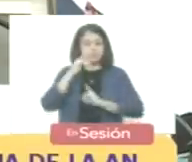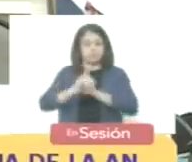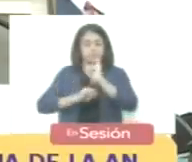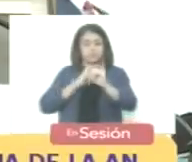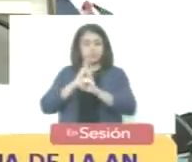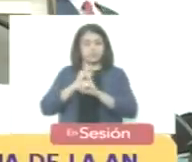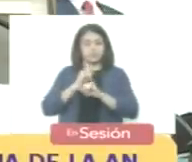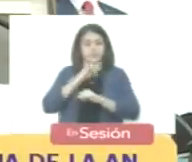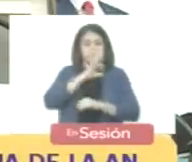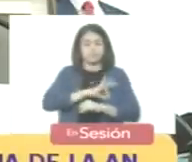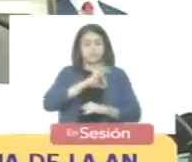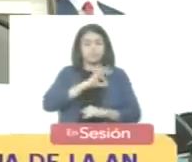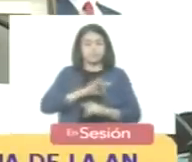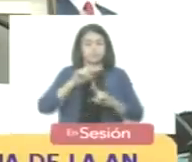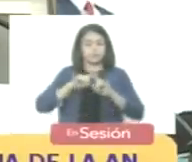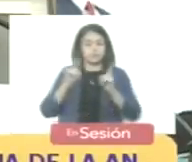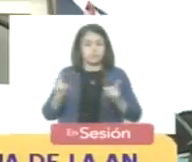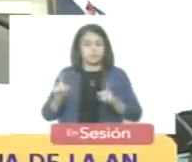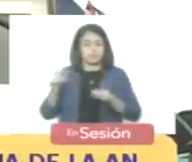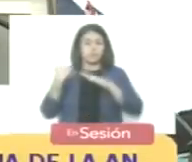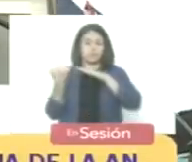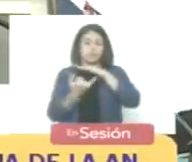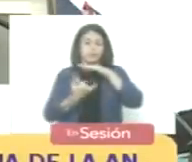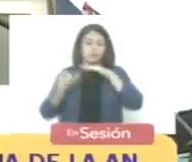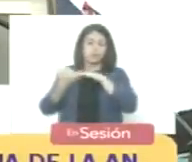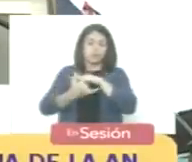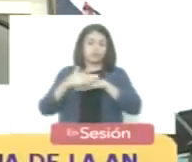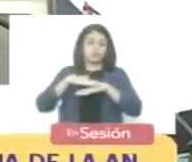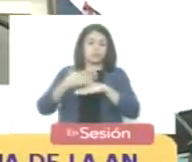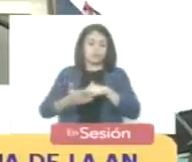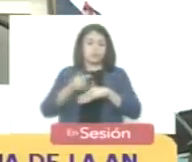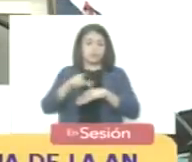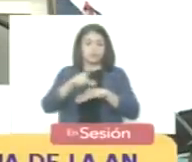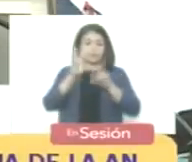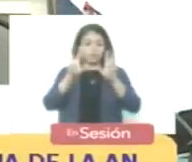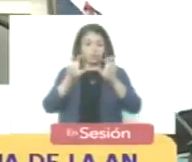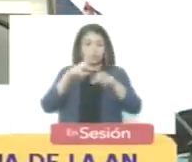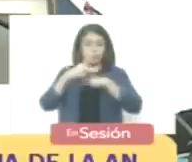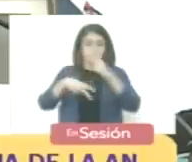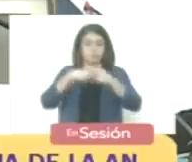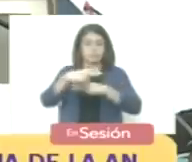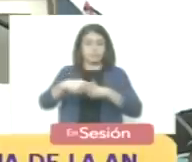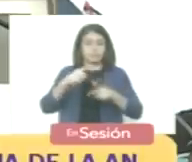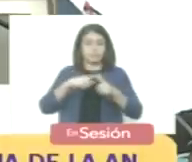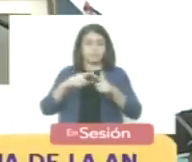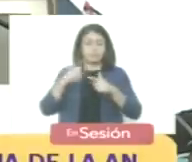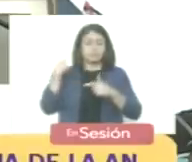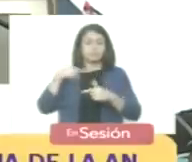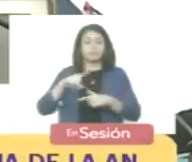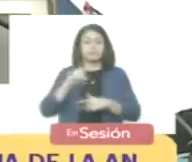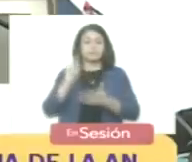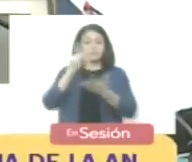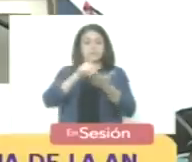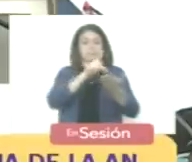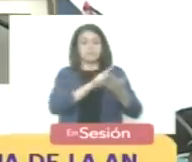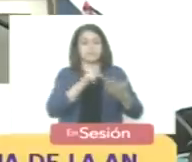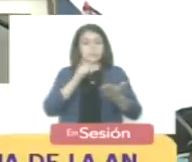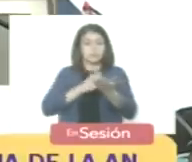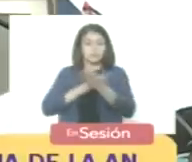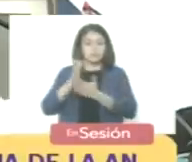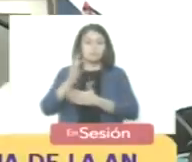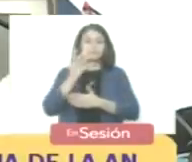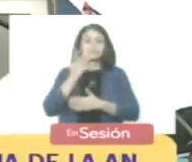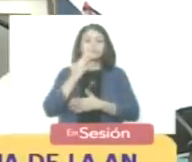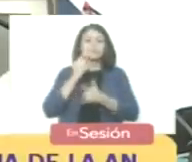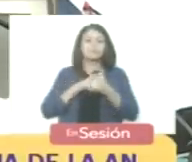internacional, social e institucional, para que las nuevas generaciones tengan presente y sigan el